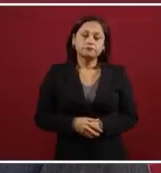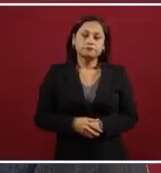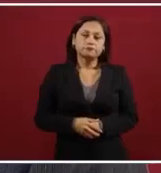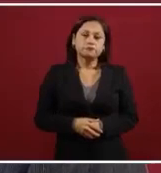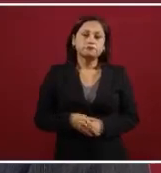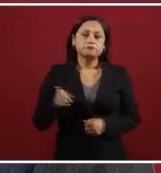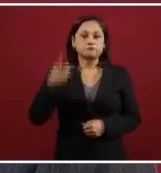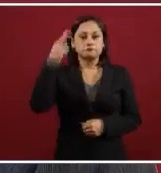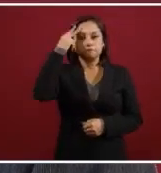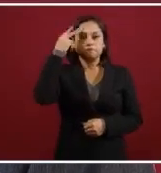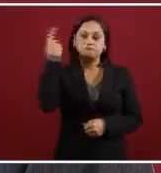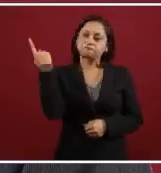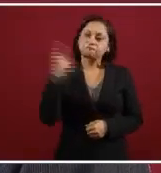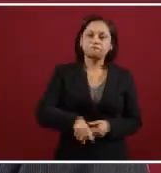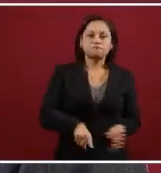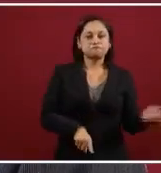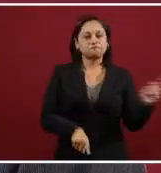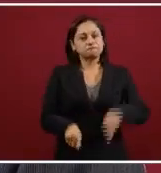una dictadura